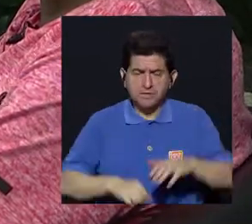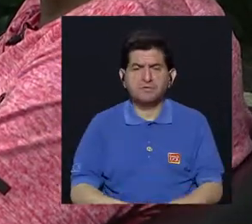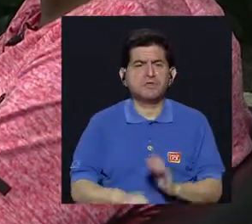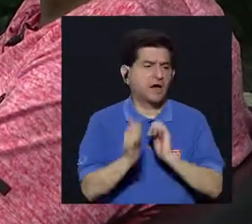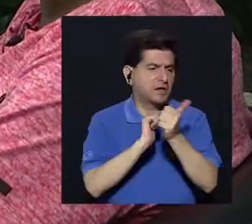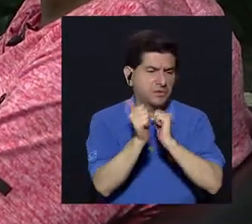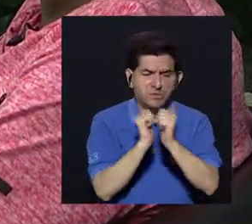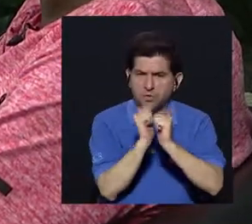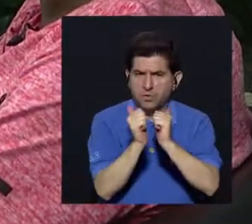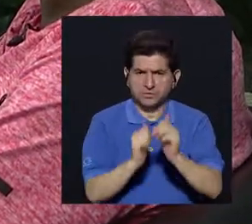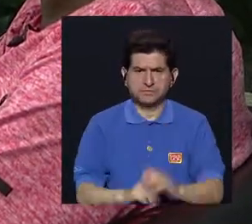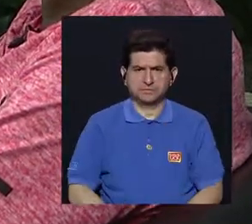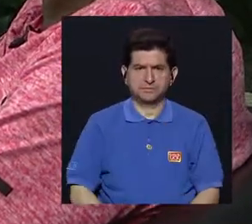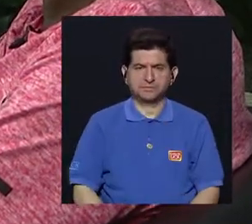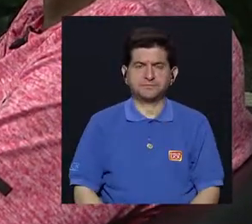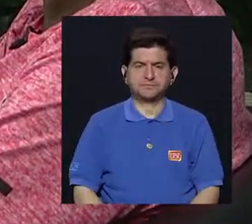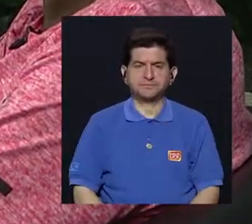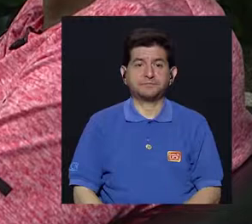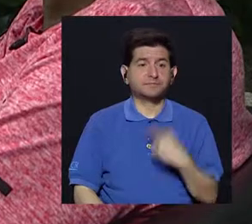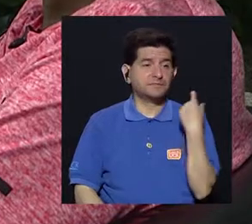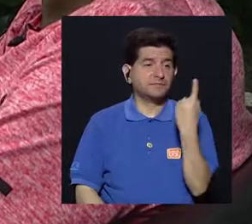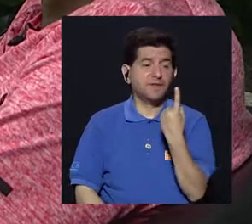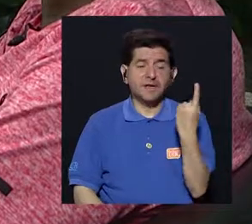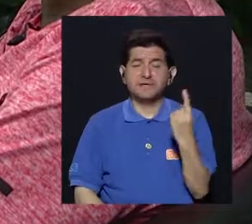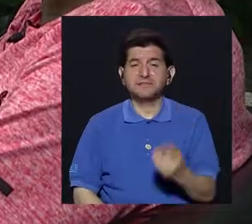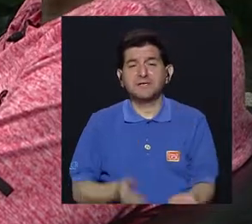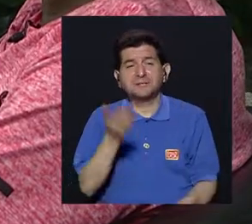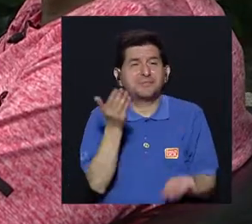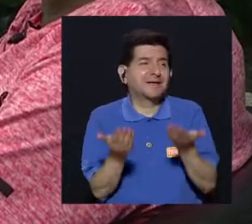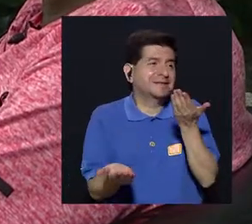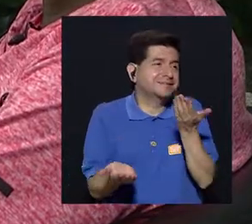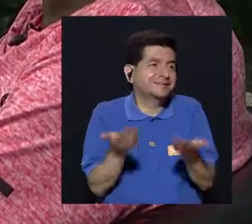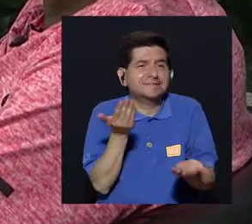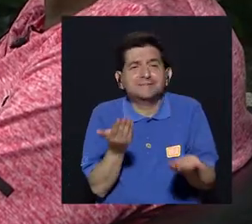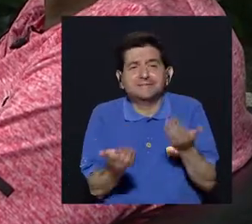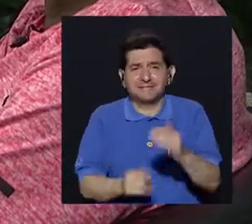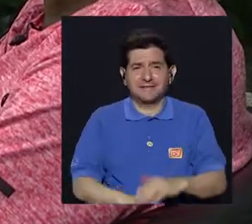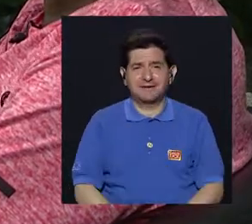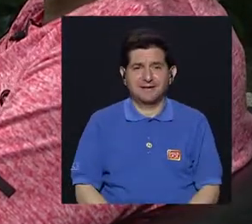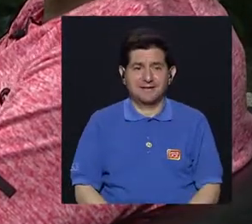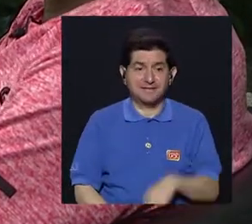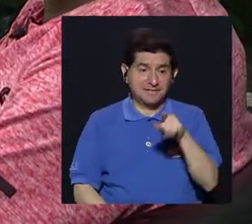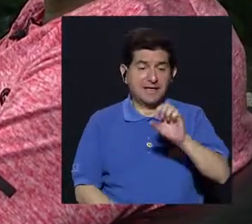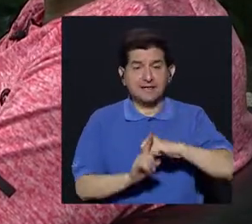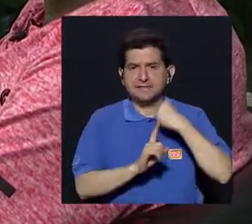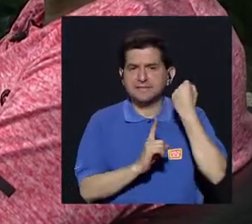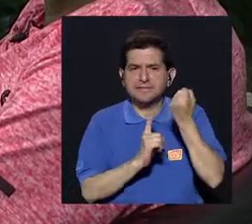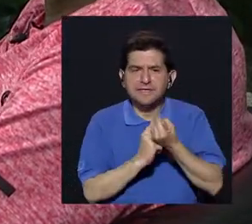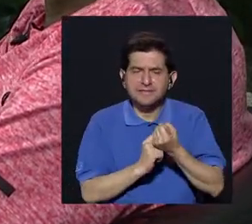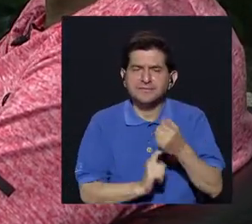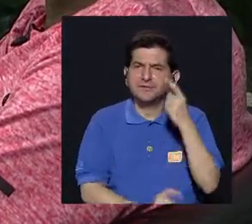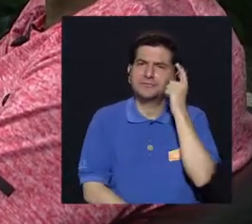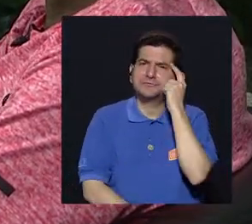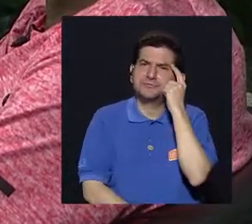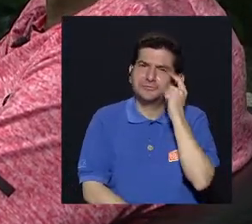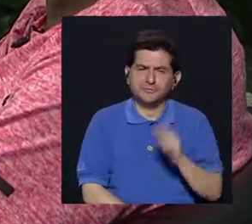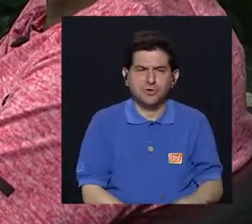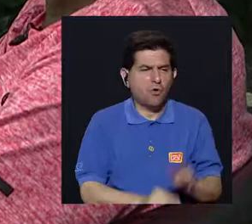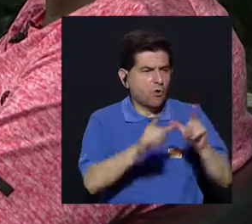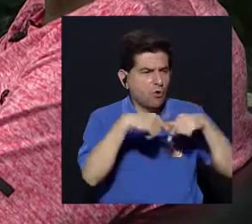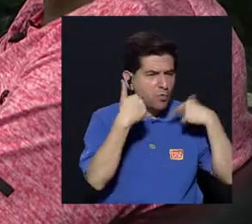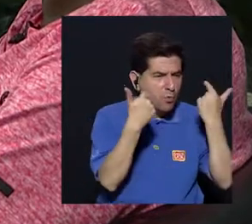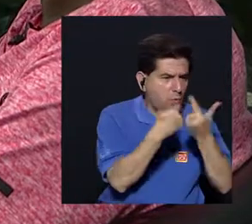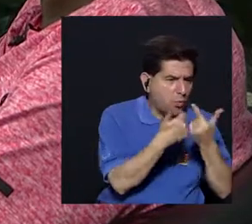algún deporte, ¿verdad? Y siempre existe como esa disyuntiva, si es en